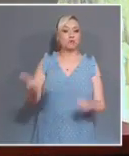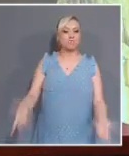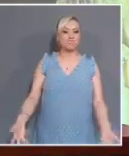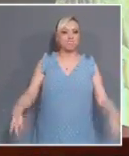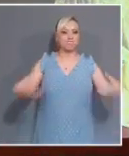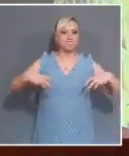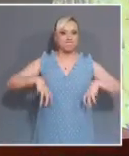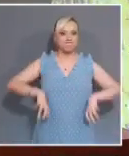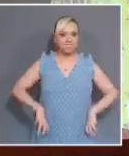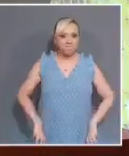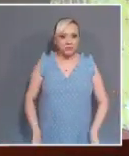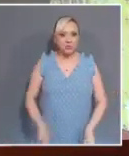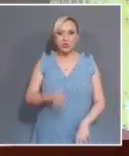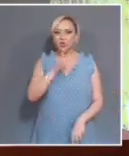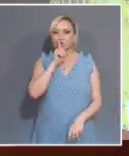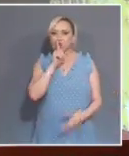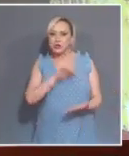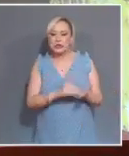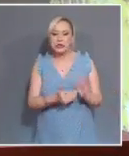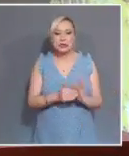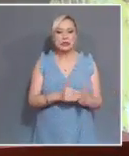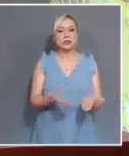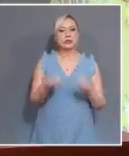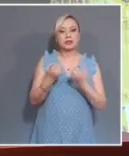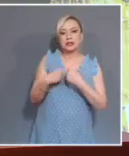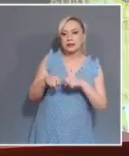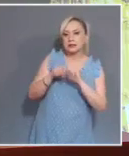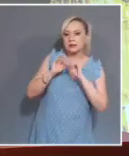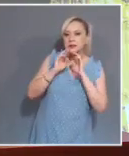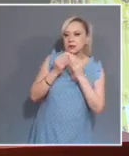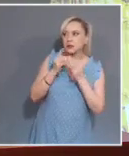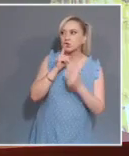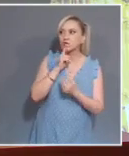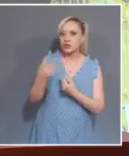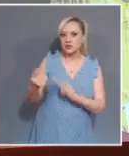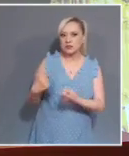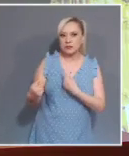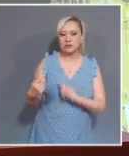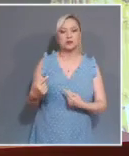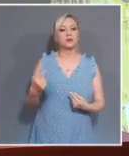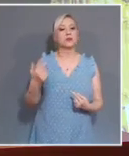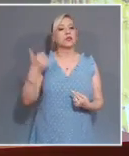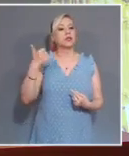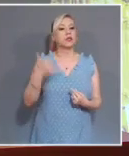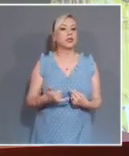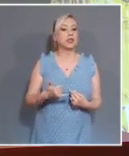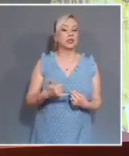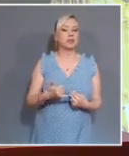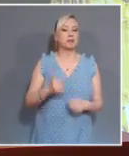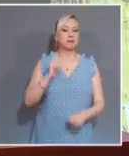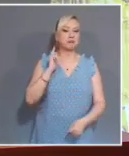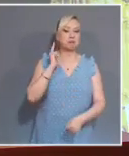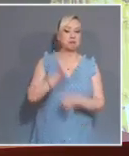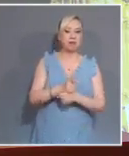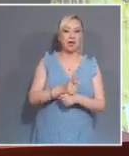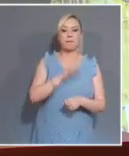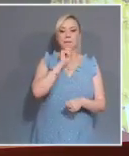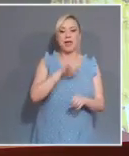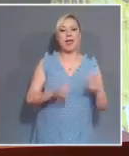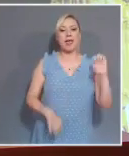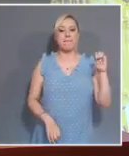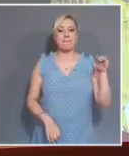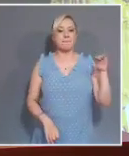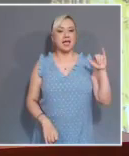imputados, asociación delictuosa, ambos imputados, y cohecho a Emilio N. Bueno, pues la audiencia